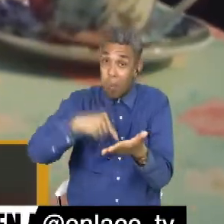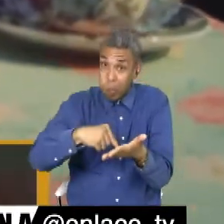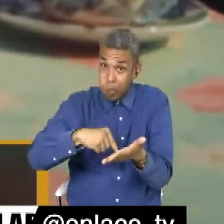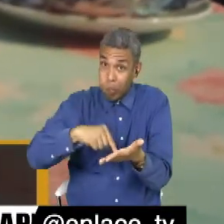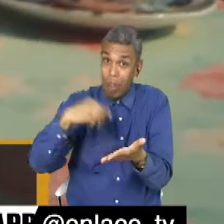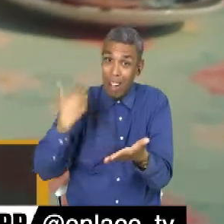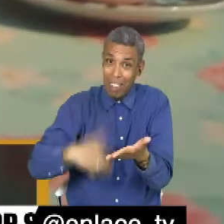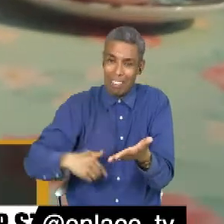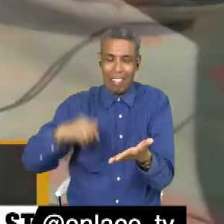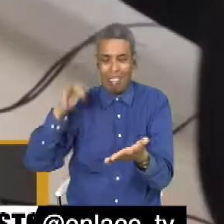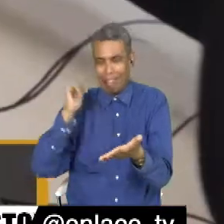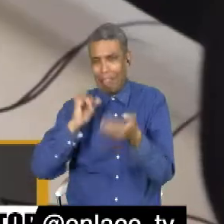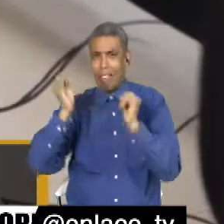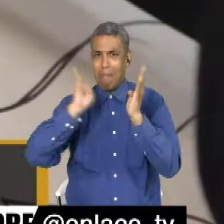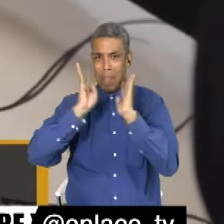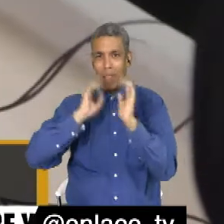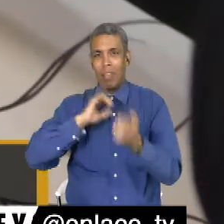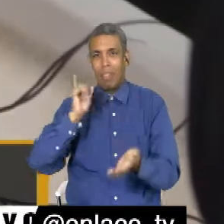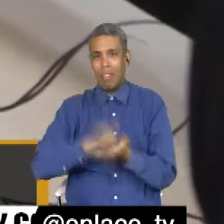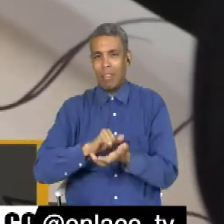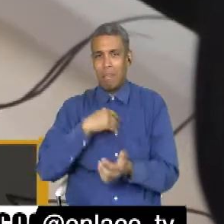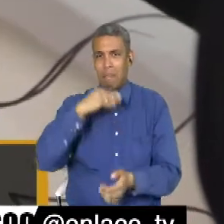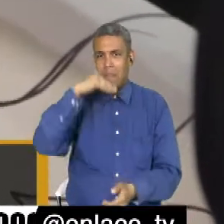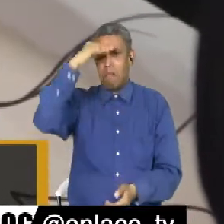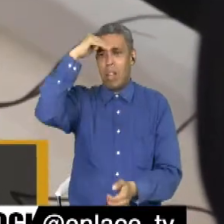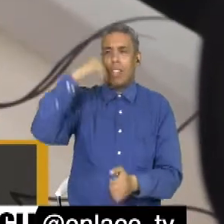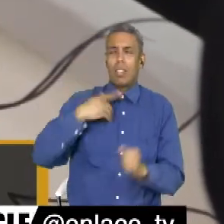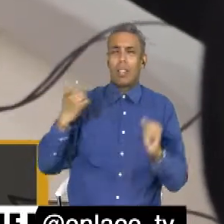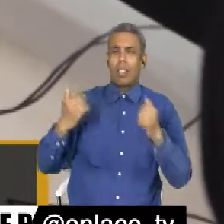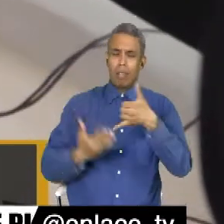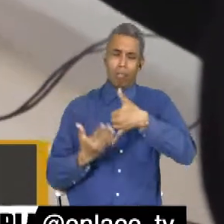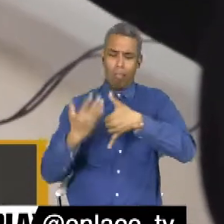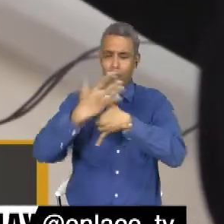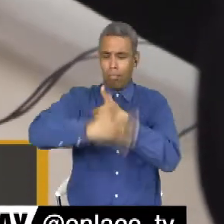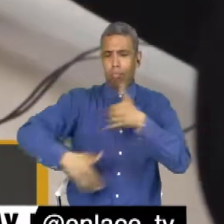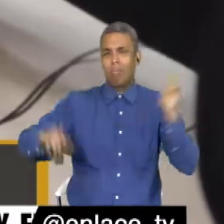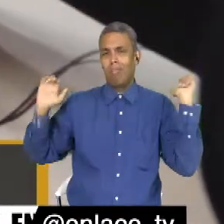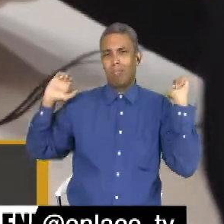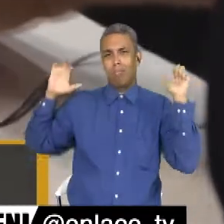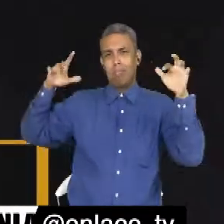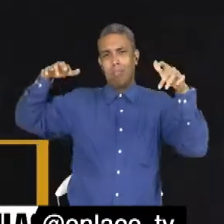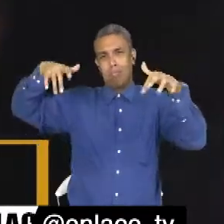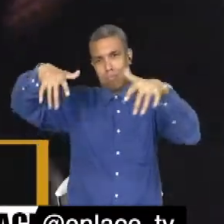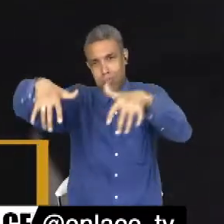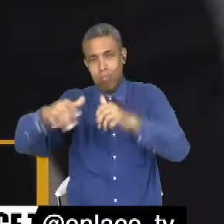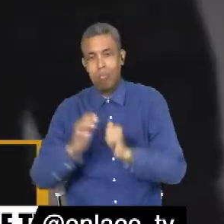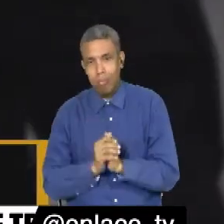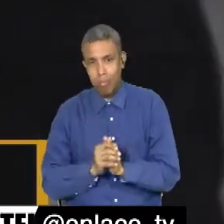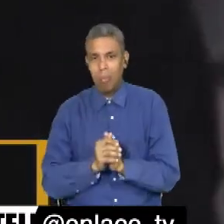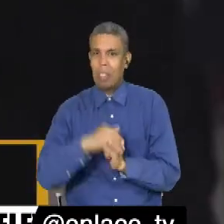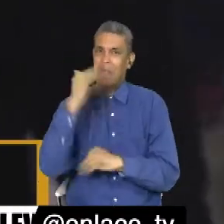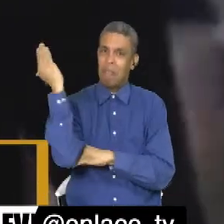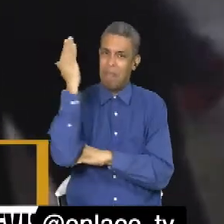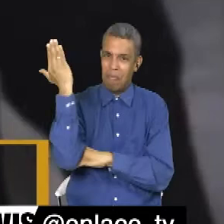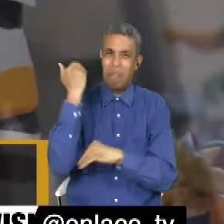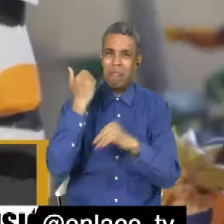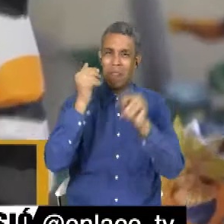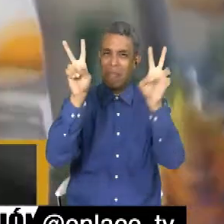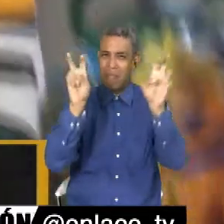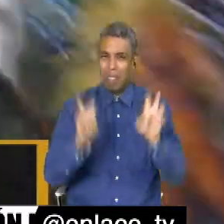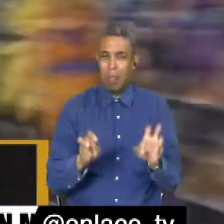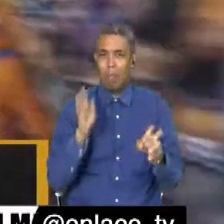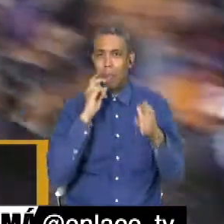eterna primavera la anfitriona en Colombia de este encuentro que reúne a la cultura pop y de la industria del entretenimiento.